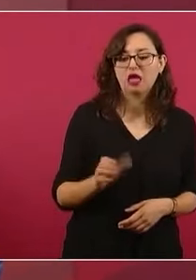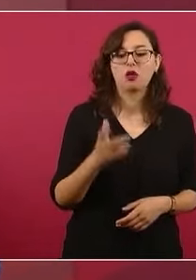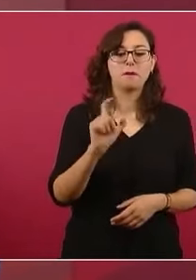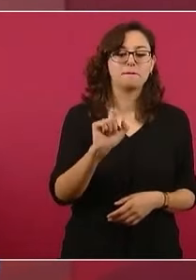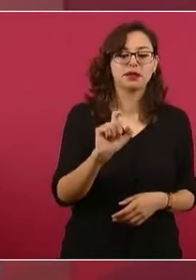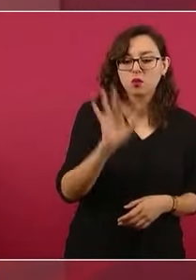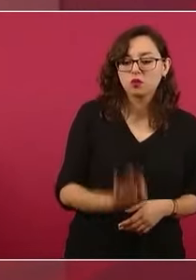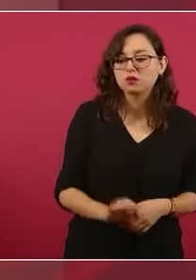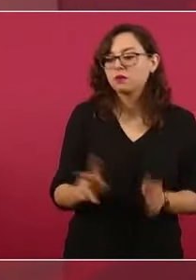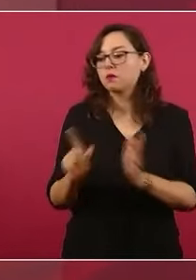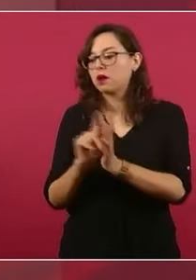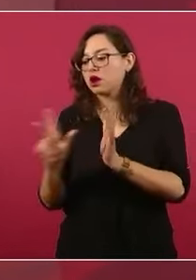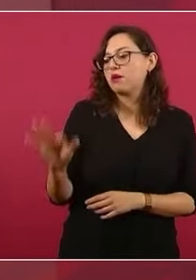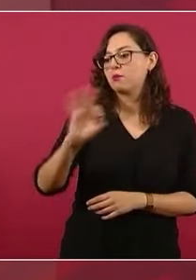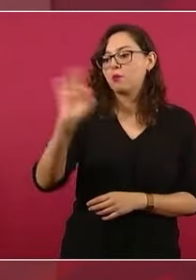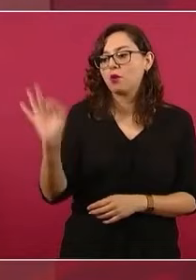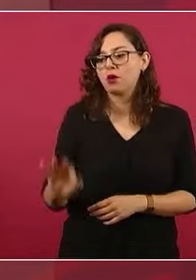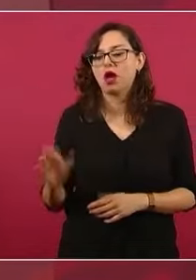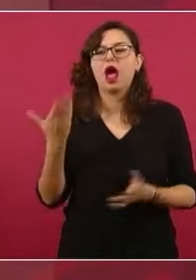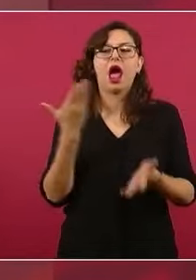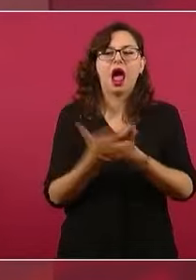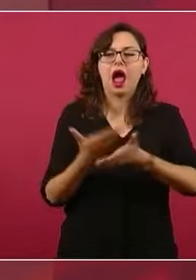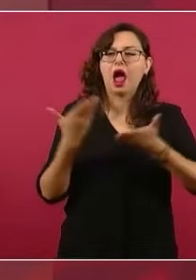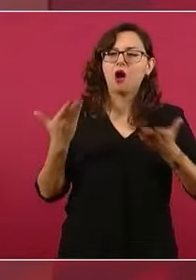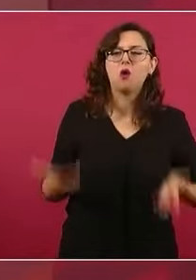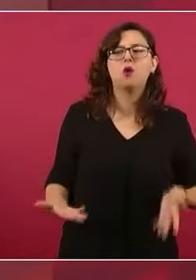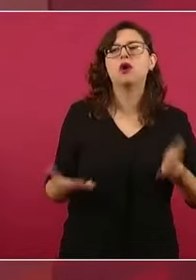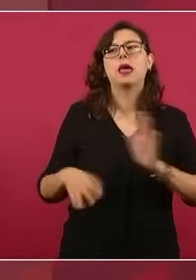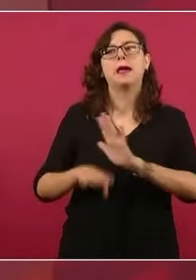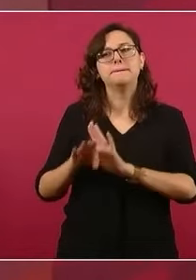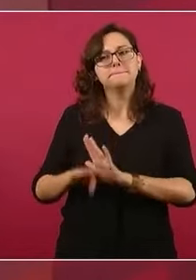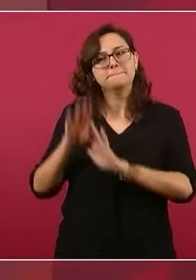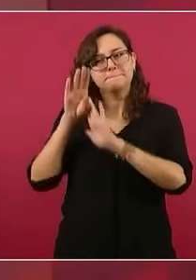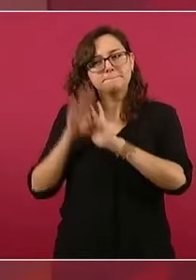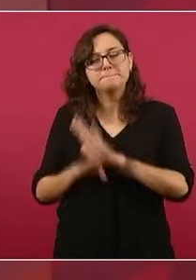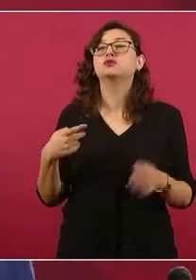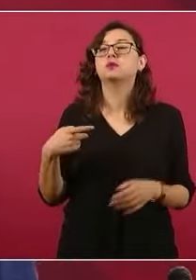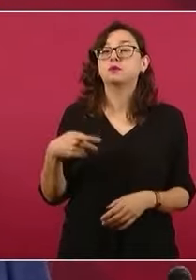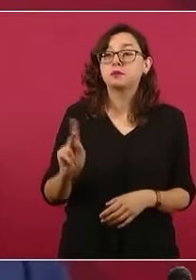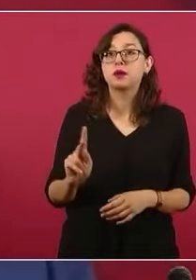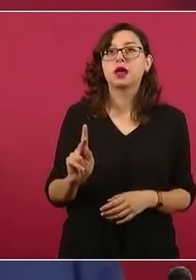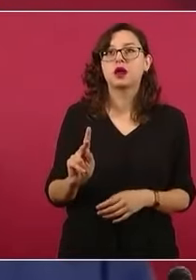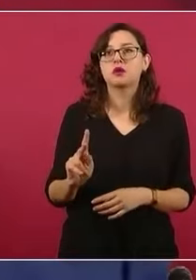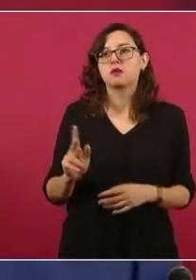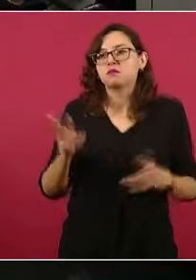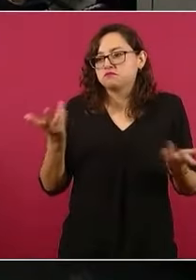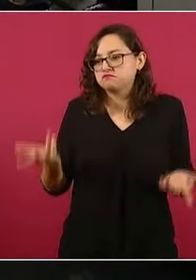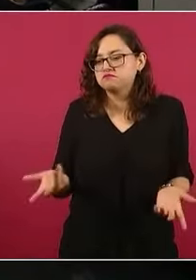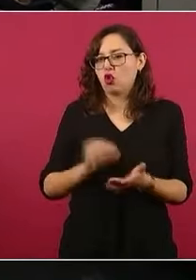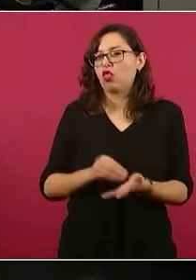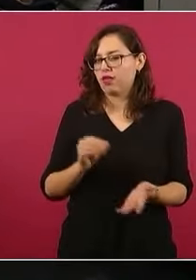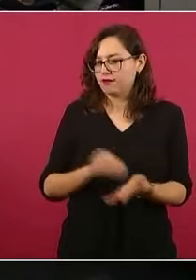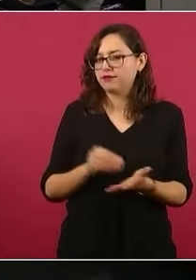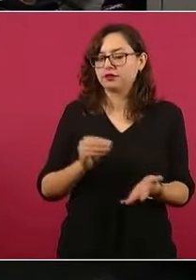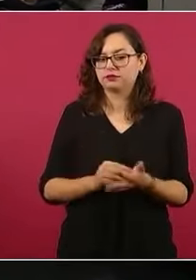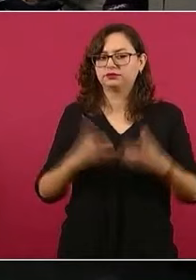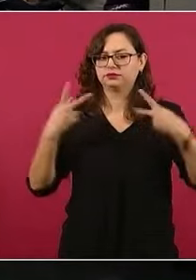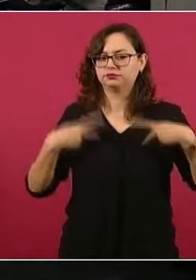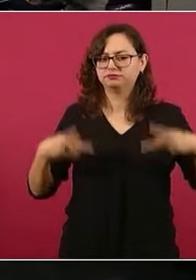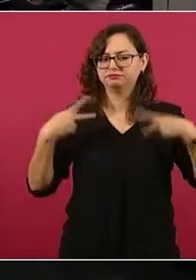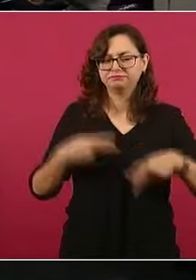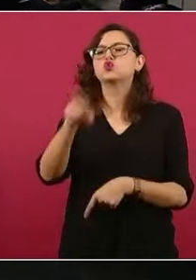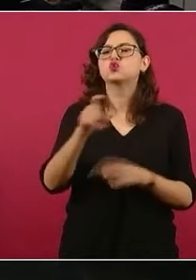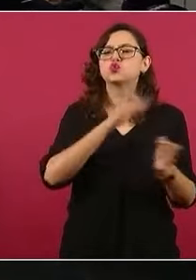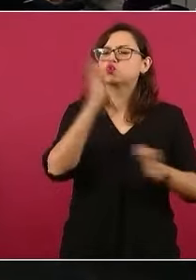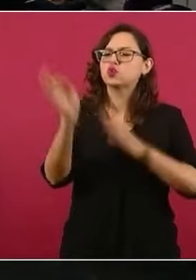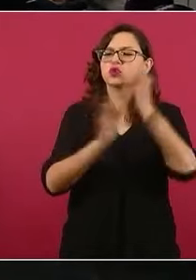sí, todavía la televisión debe de estar en las encuestas. Cuando le pregunta uno a la gente por qué medio te